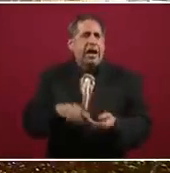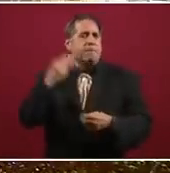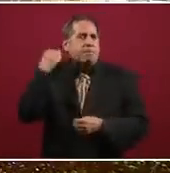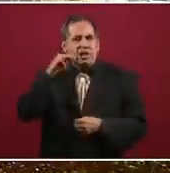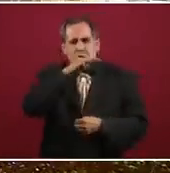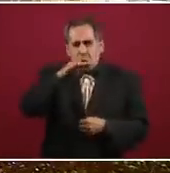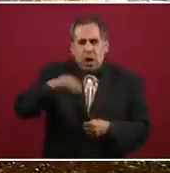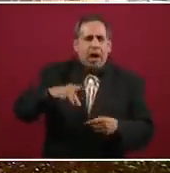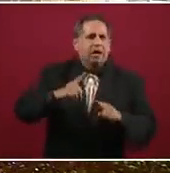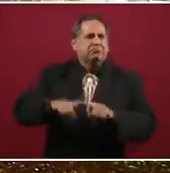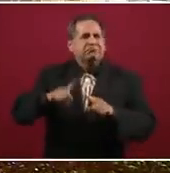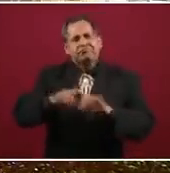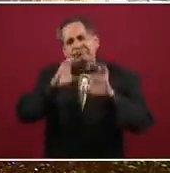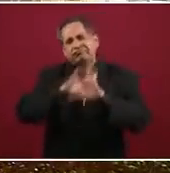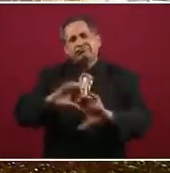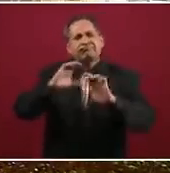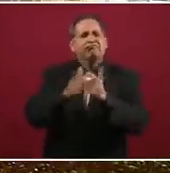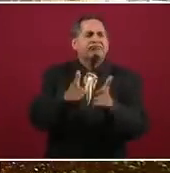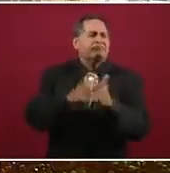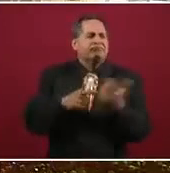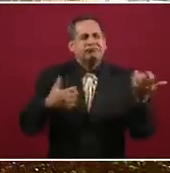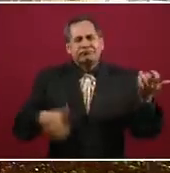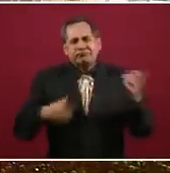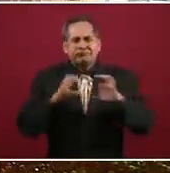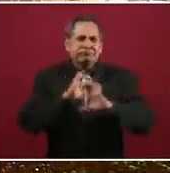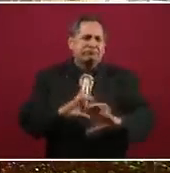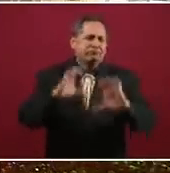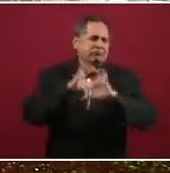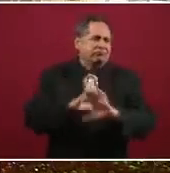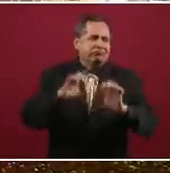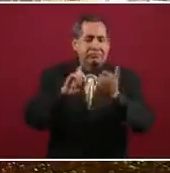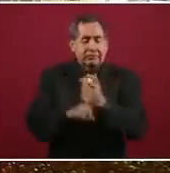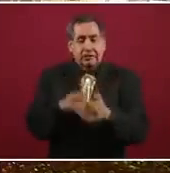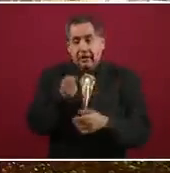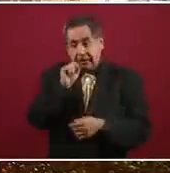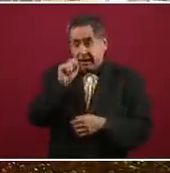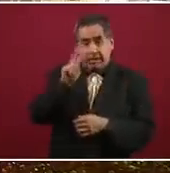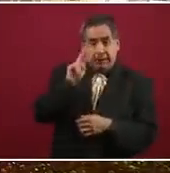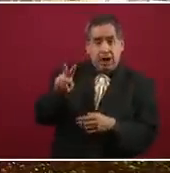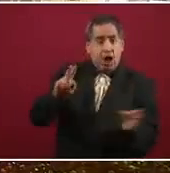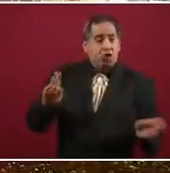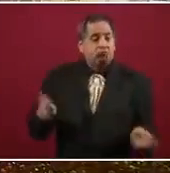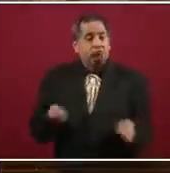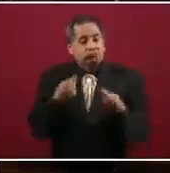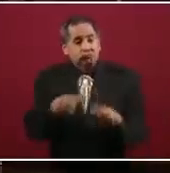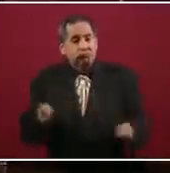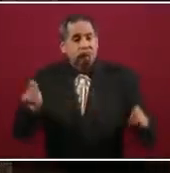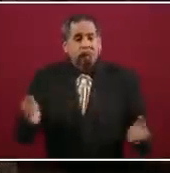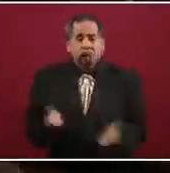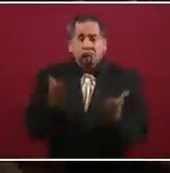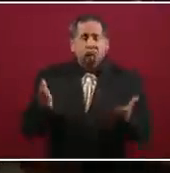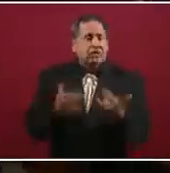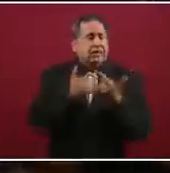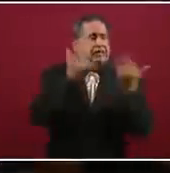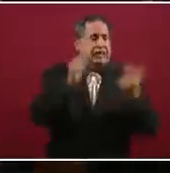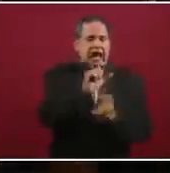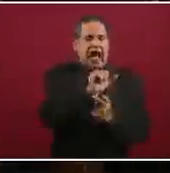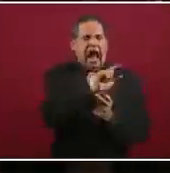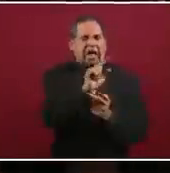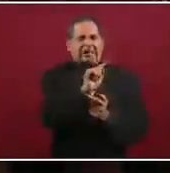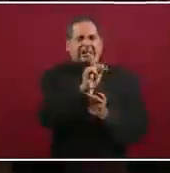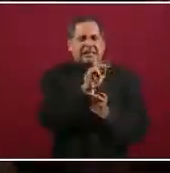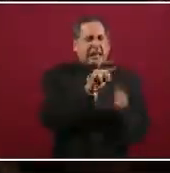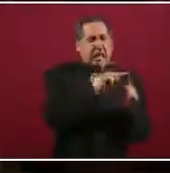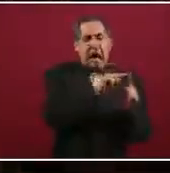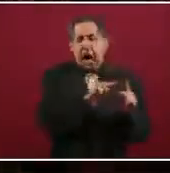Michoacán, escuchamos por ejemplo también Nayarit trajo un baile donde se cuenta el recorrido de Aztlán al lago de